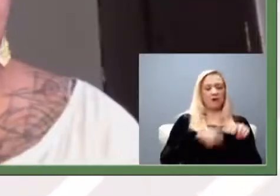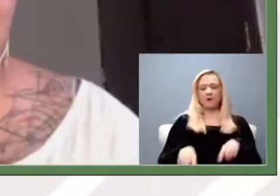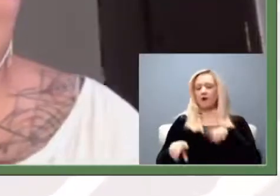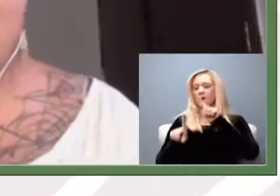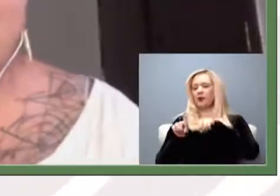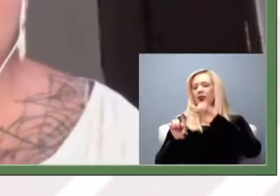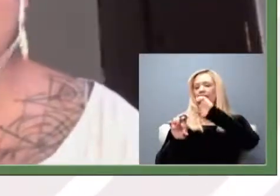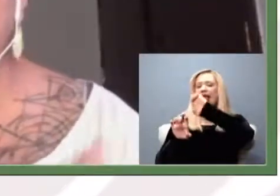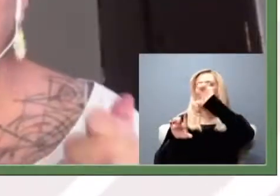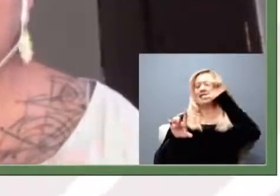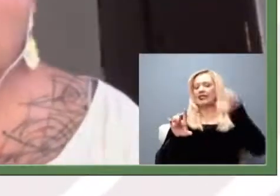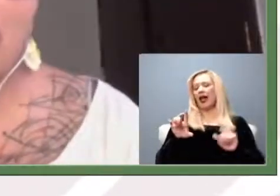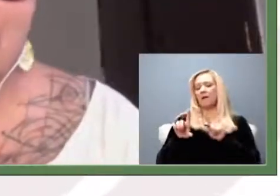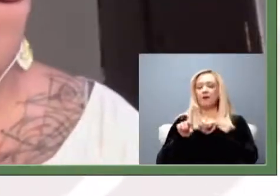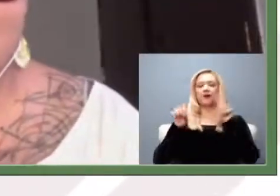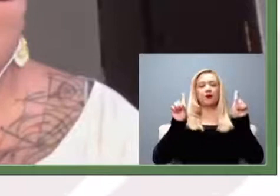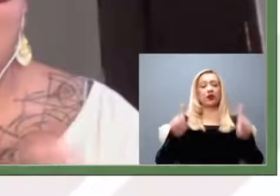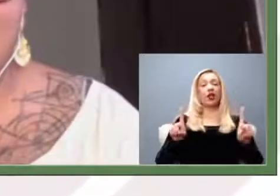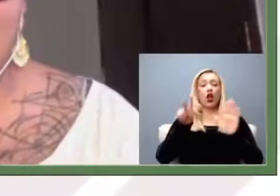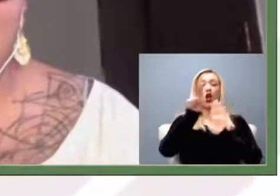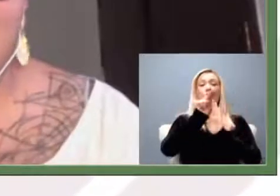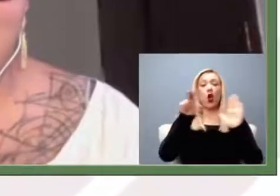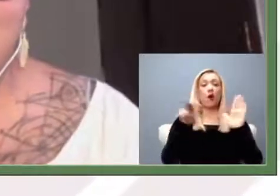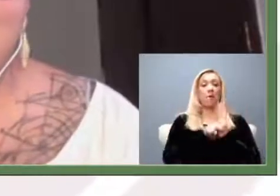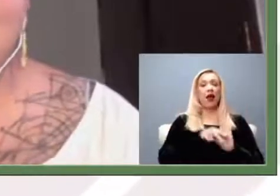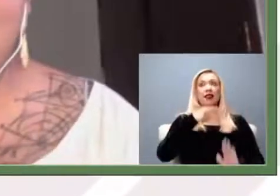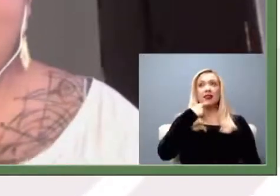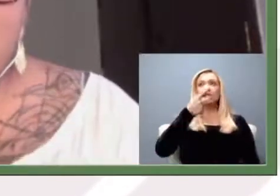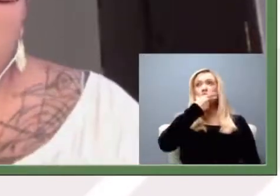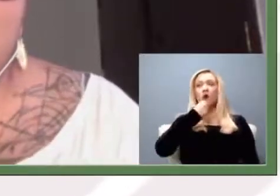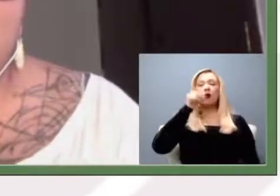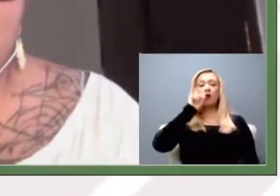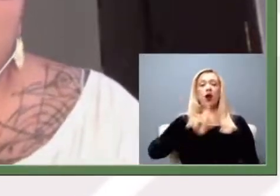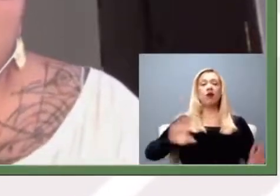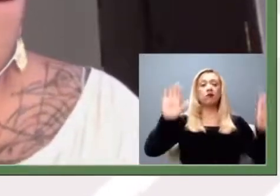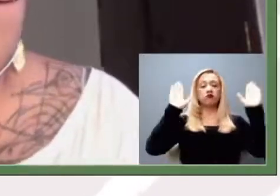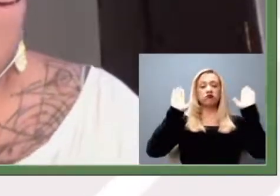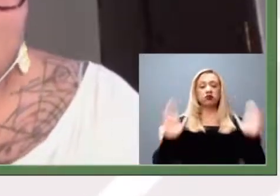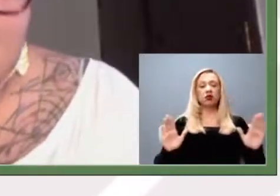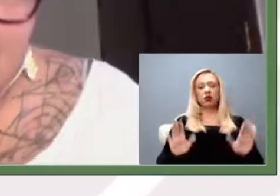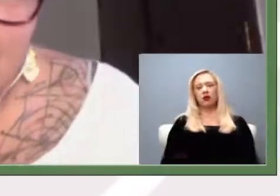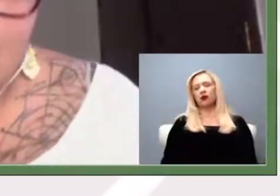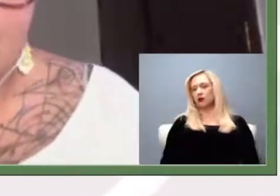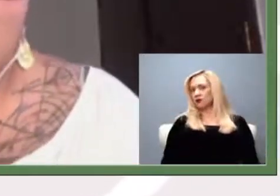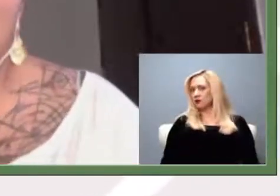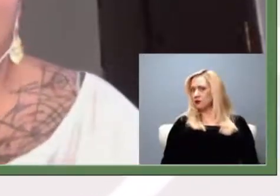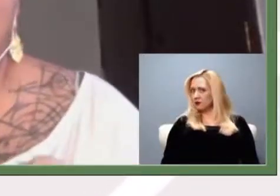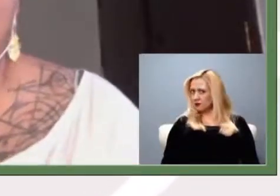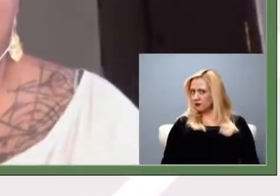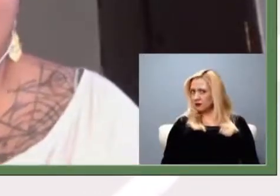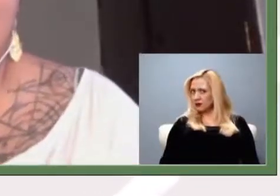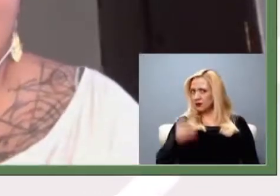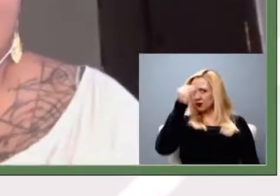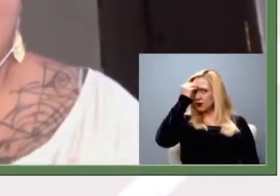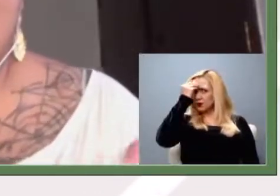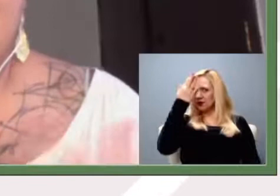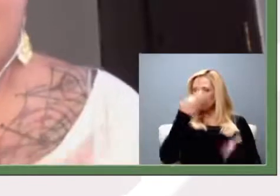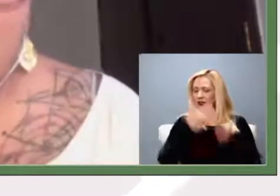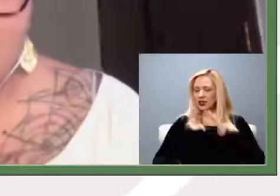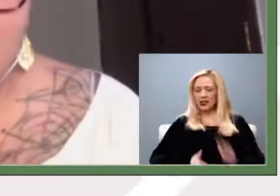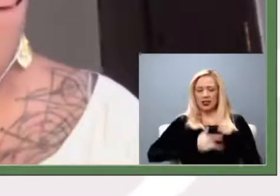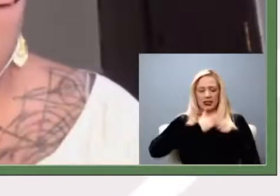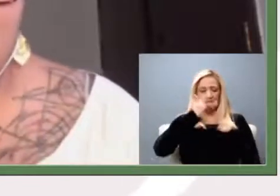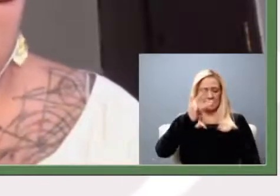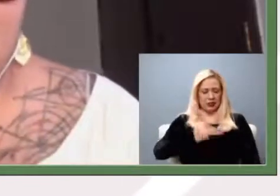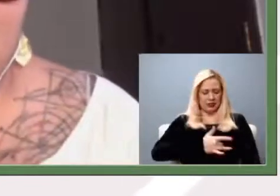un disciplinamiento, una norma que nos indica cómo debemos vivirnos, pero se nos olvida sentirlo, se nos olvida